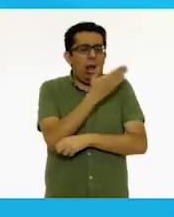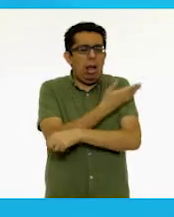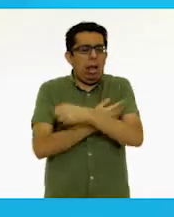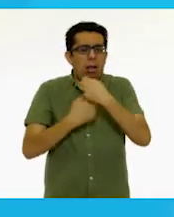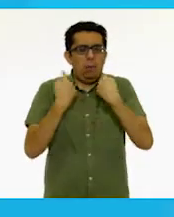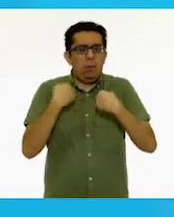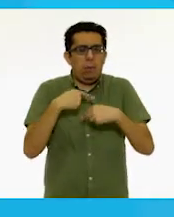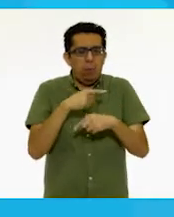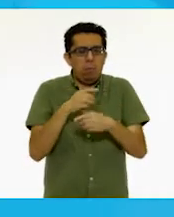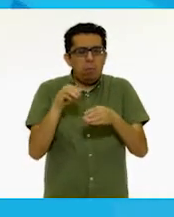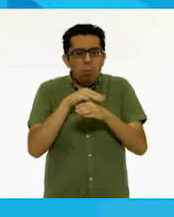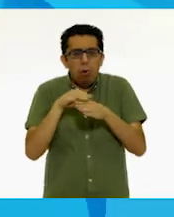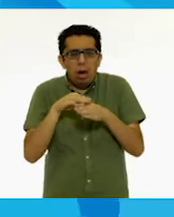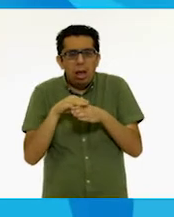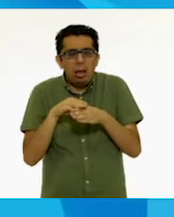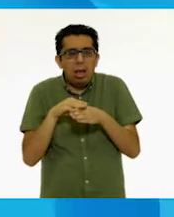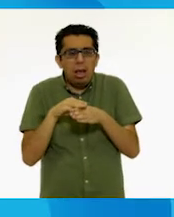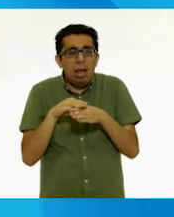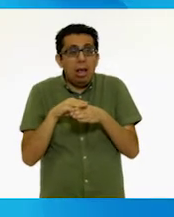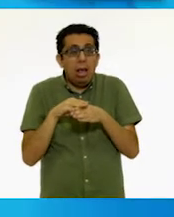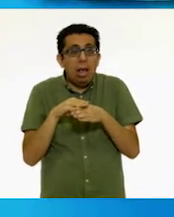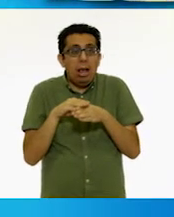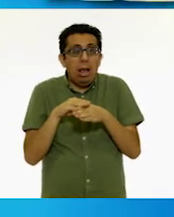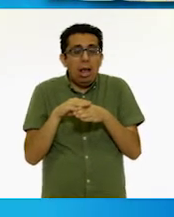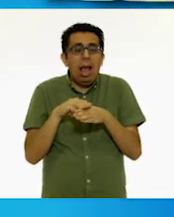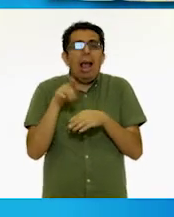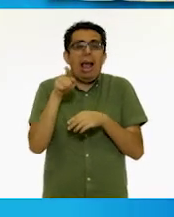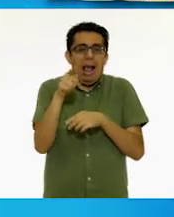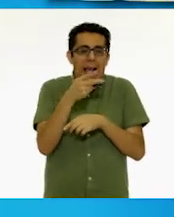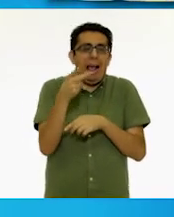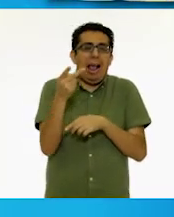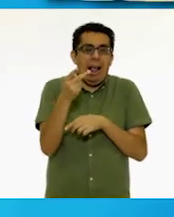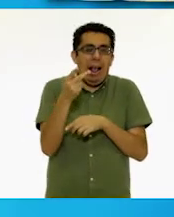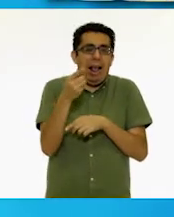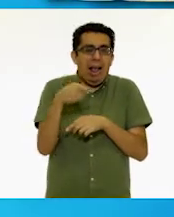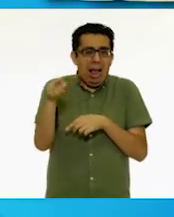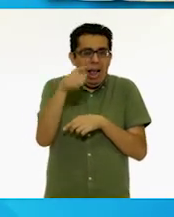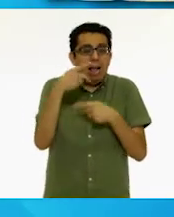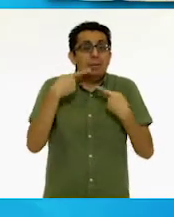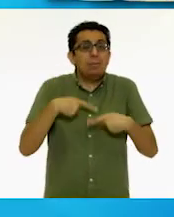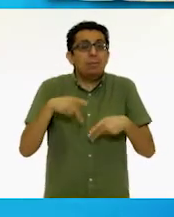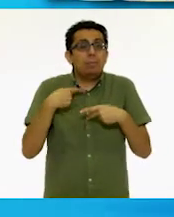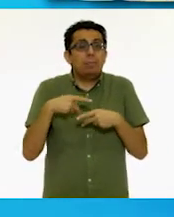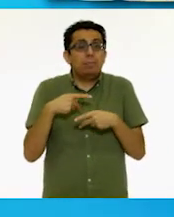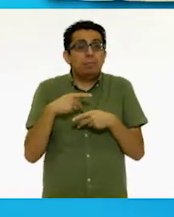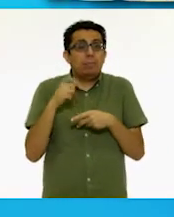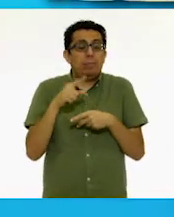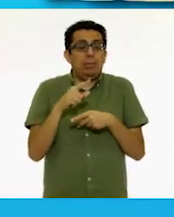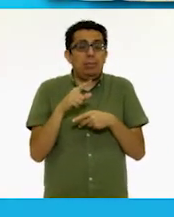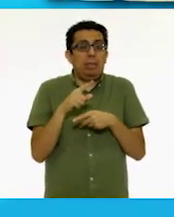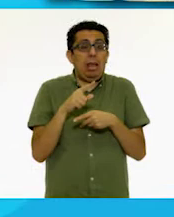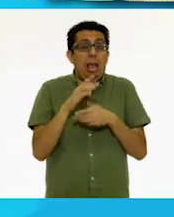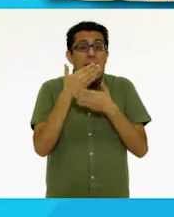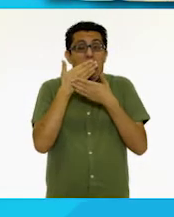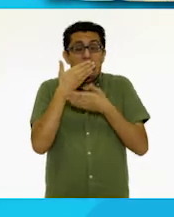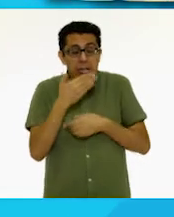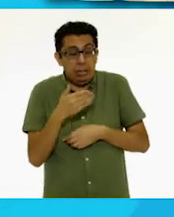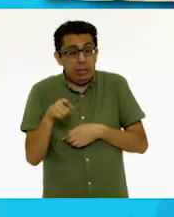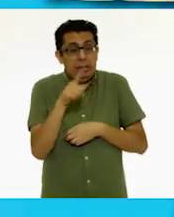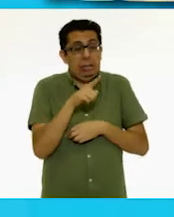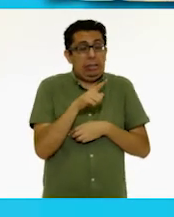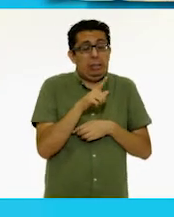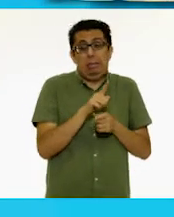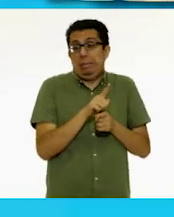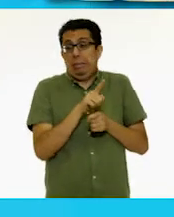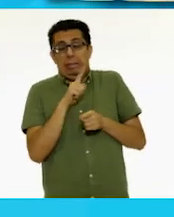Ajá. Con un pañuelo. ¡Ah! ¡Cierto! ¿Y qué están haciendo los de al lado? ¡Ay, los de al lado están así de. ¡Uy! ¡Qué asco! Me